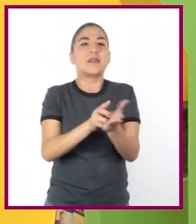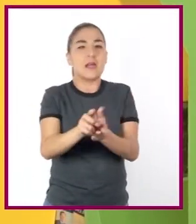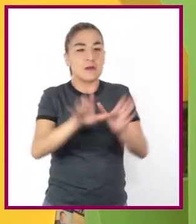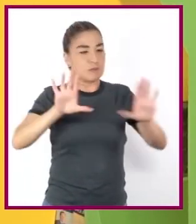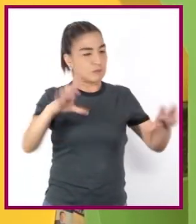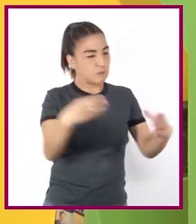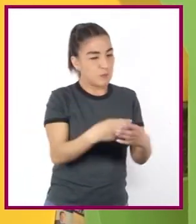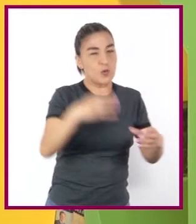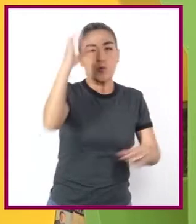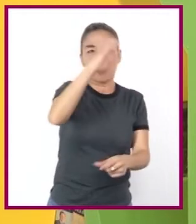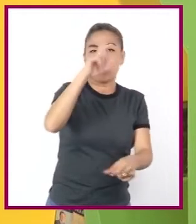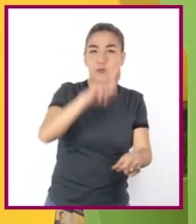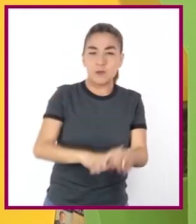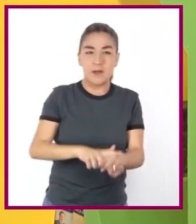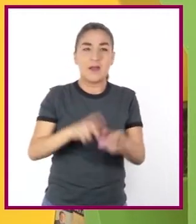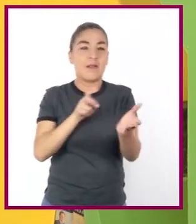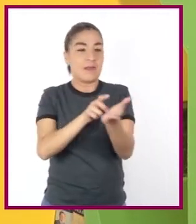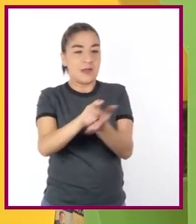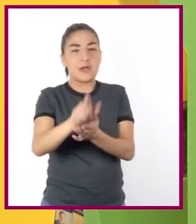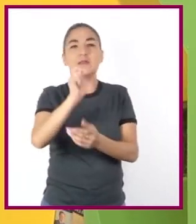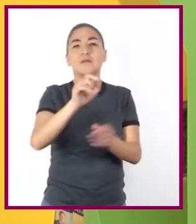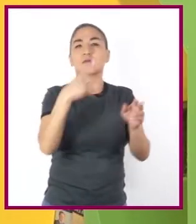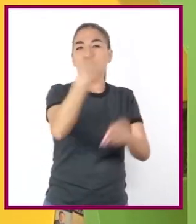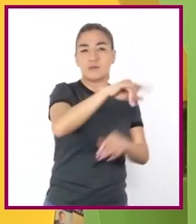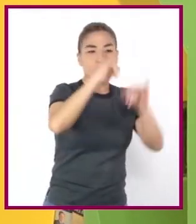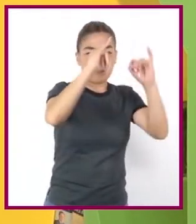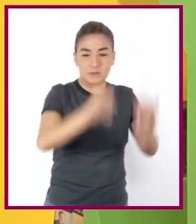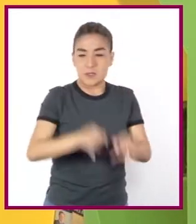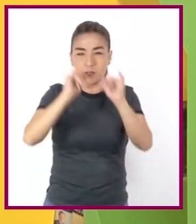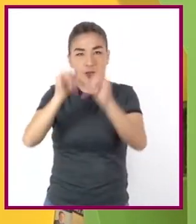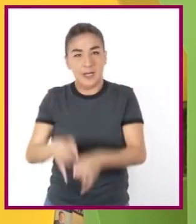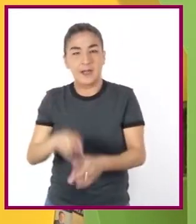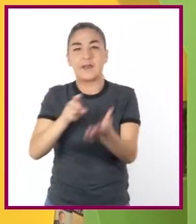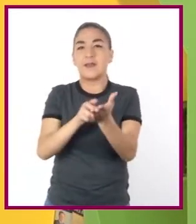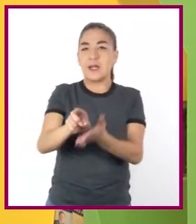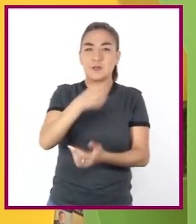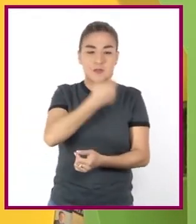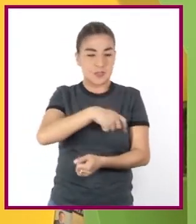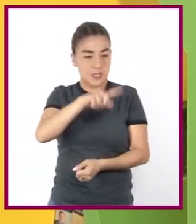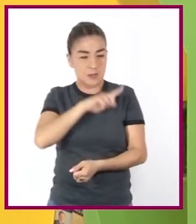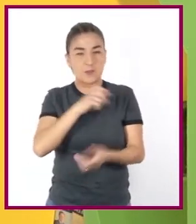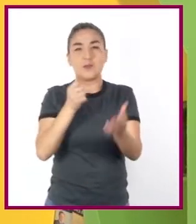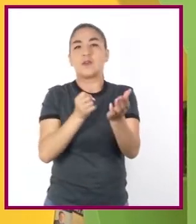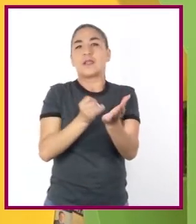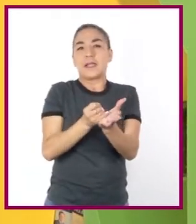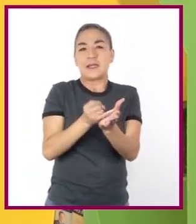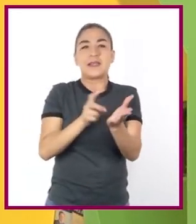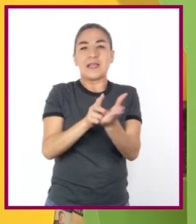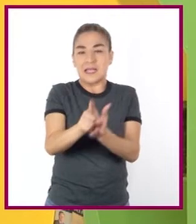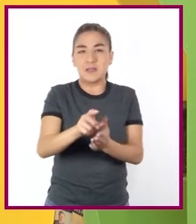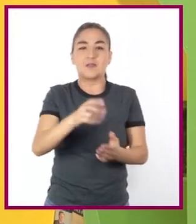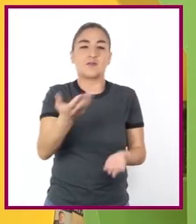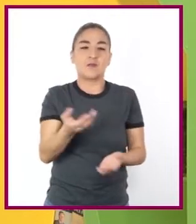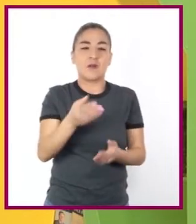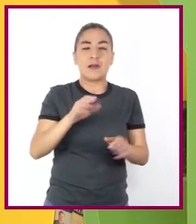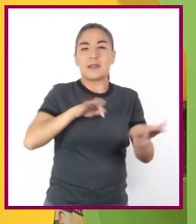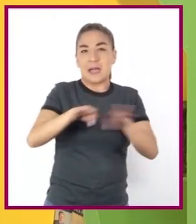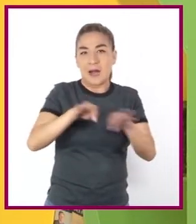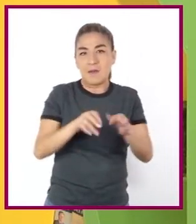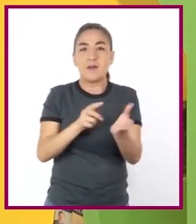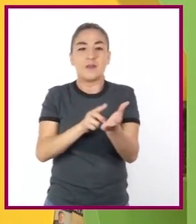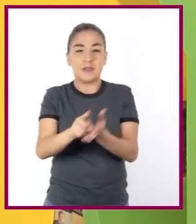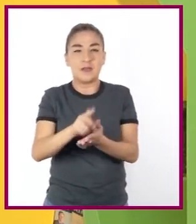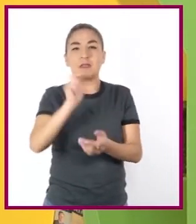y culturales, el derecho a la identidad, la salud y la educación y el empleo. Otros ejemplos de